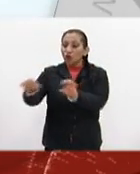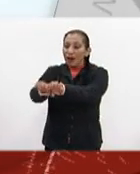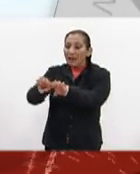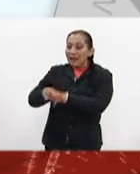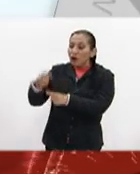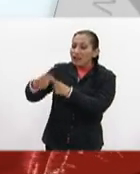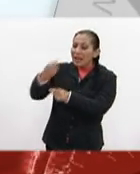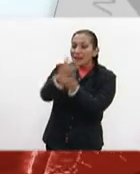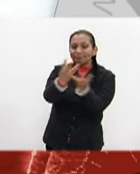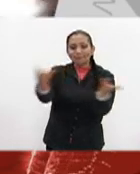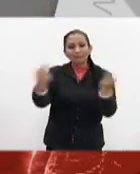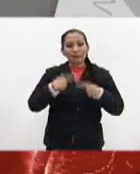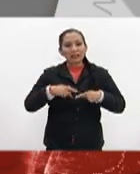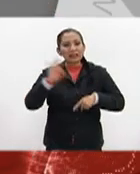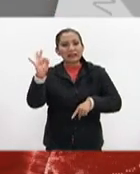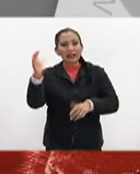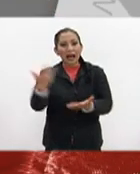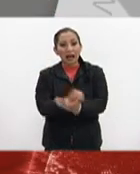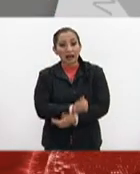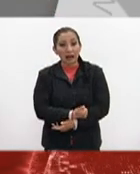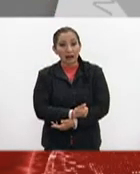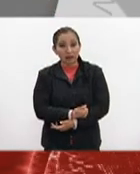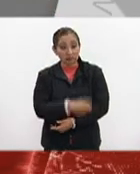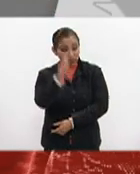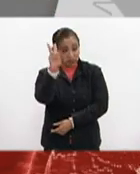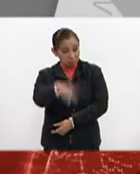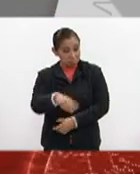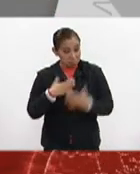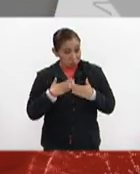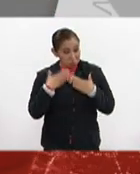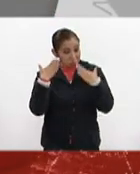gabinete en caso de ganar la elección. Sinceramente,